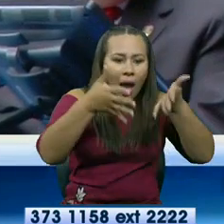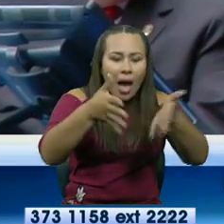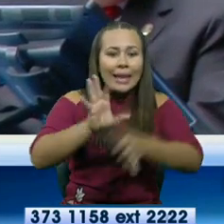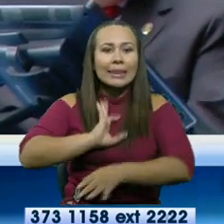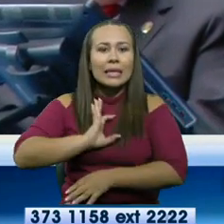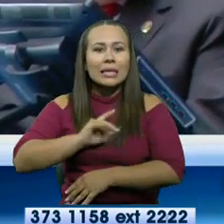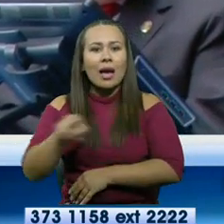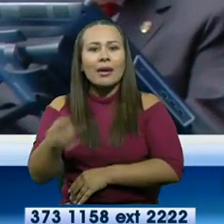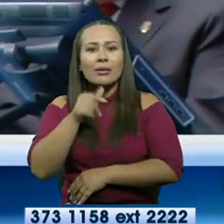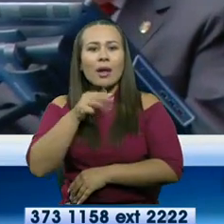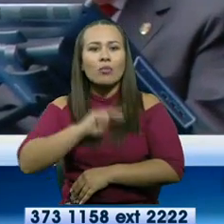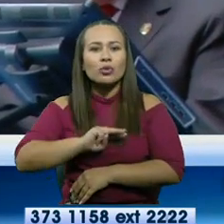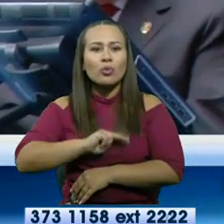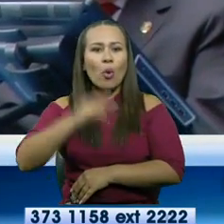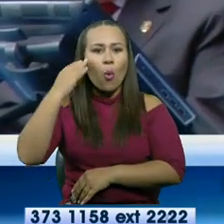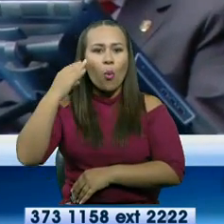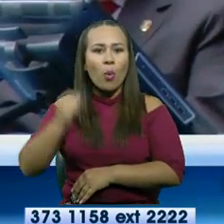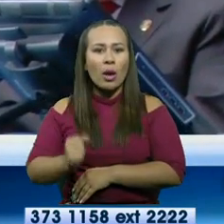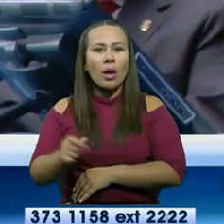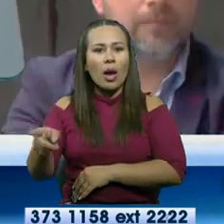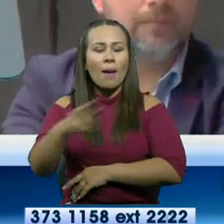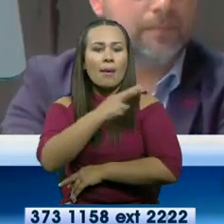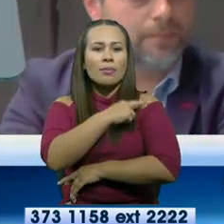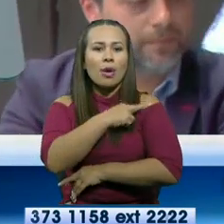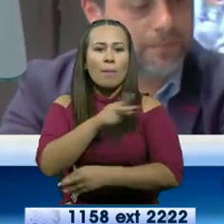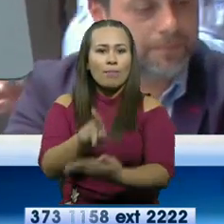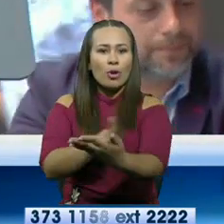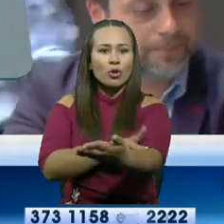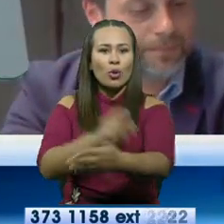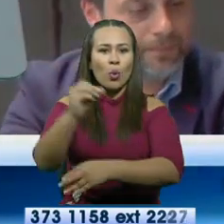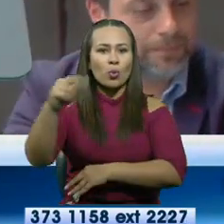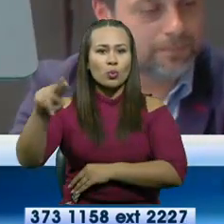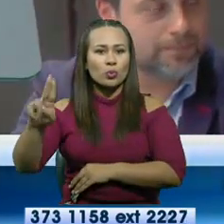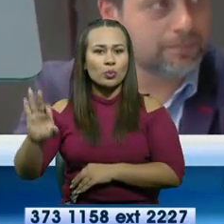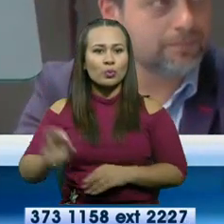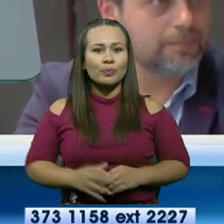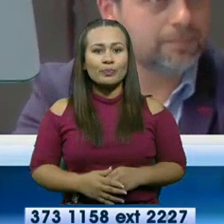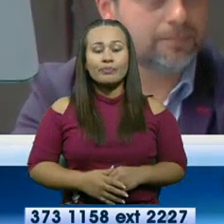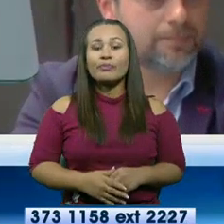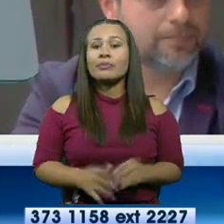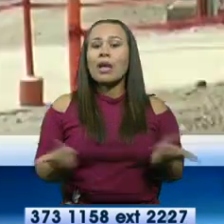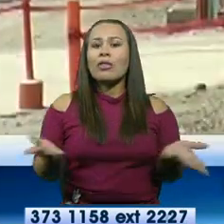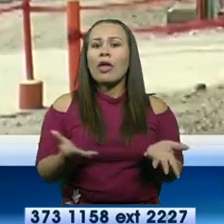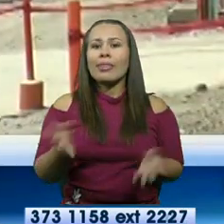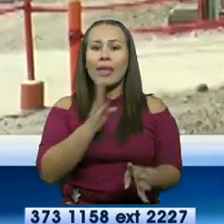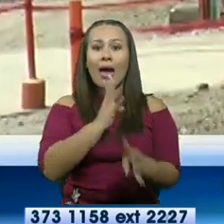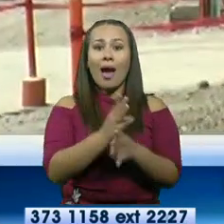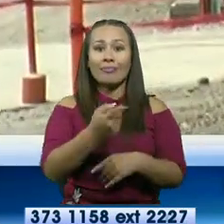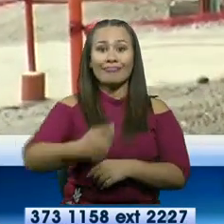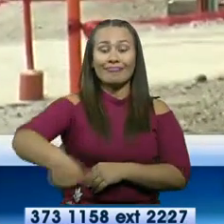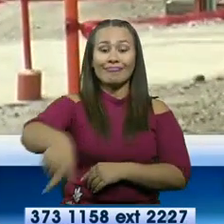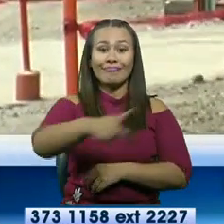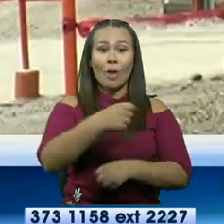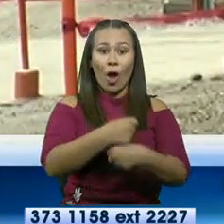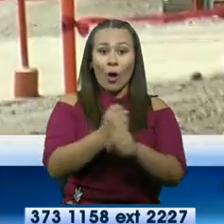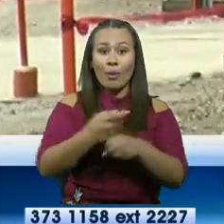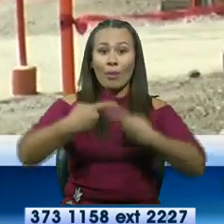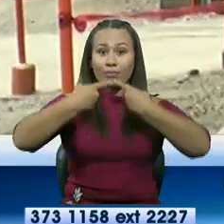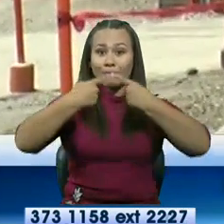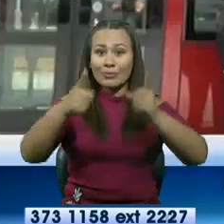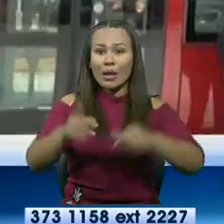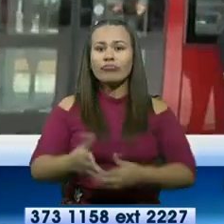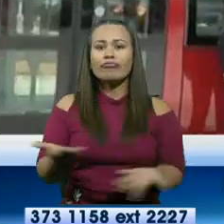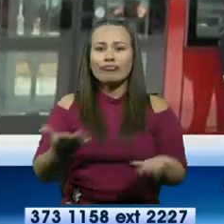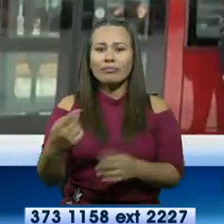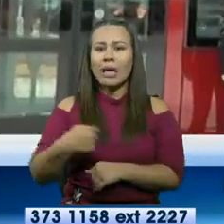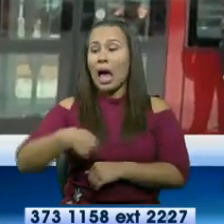al municipio de Cuenca, ejecutor del proyecto. La asistencia técnica que brindará el PNDUD a esta obra primordial en el Plan Integral de